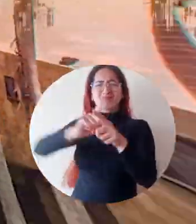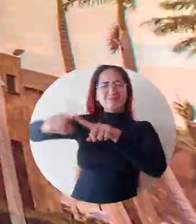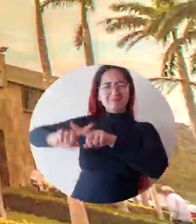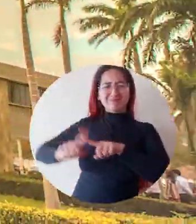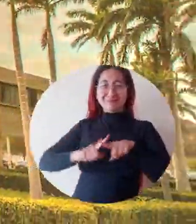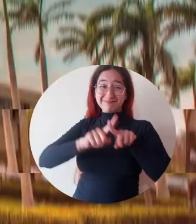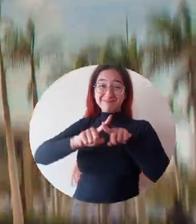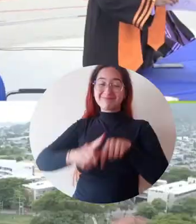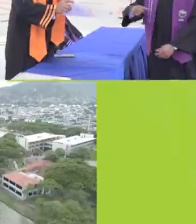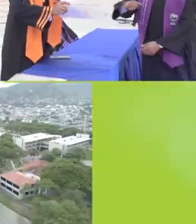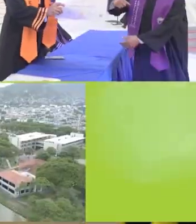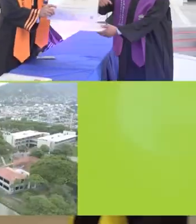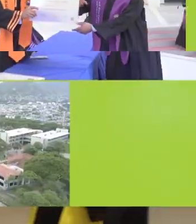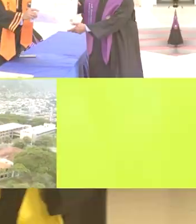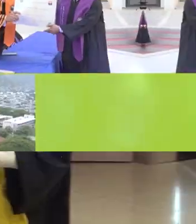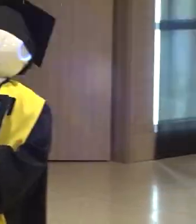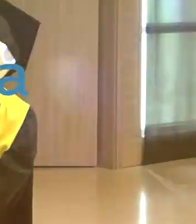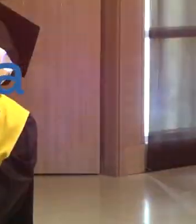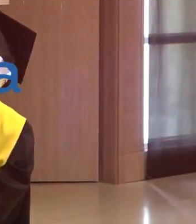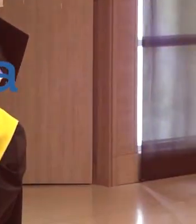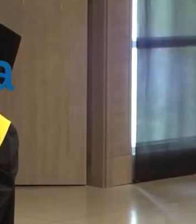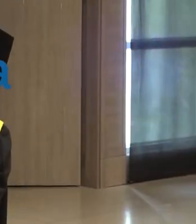culturales.